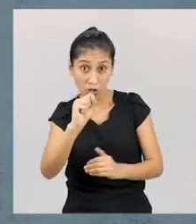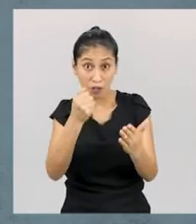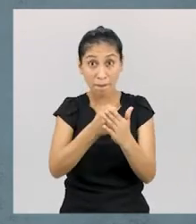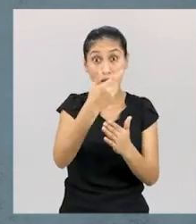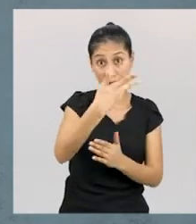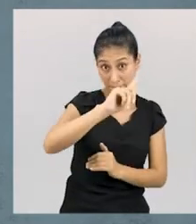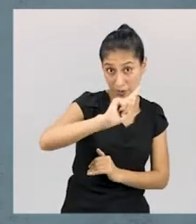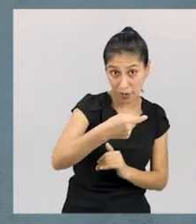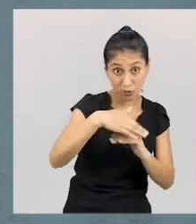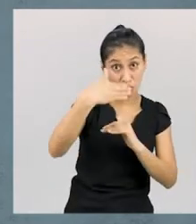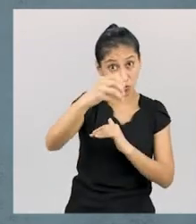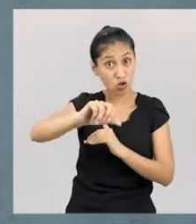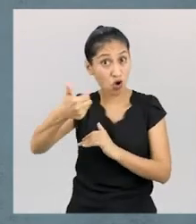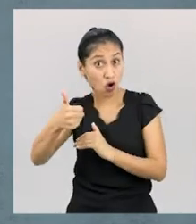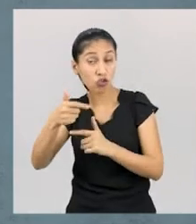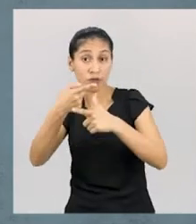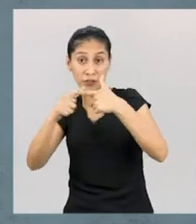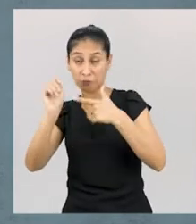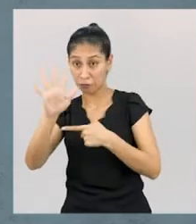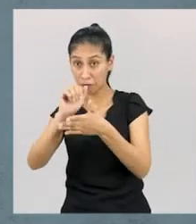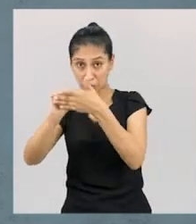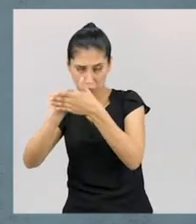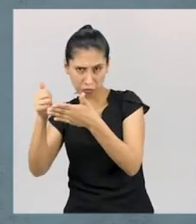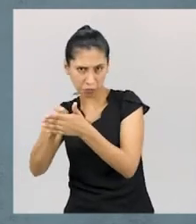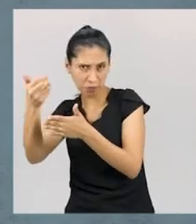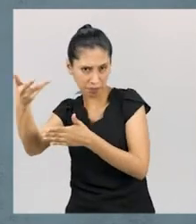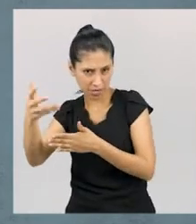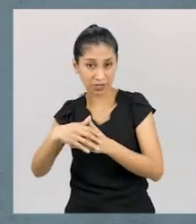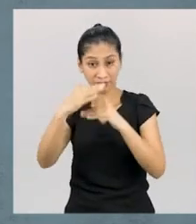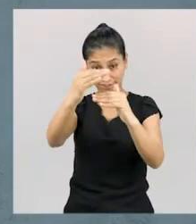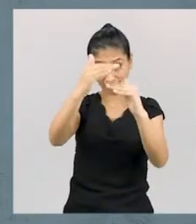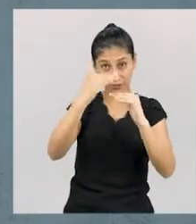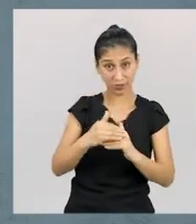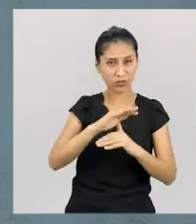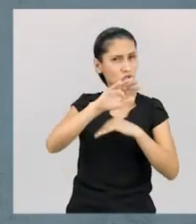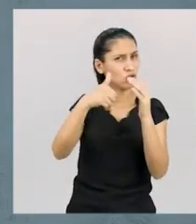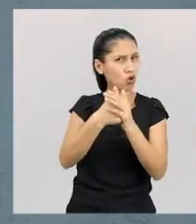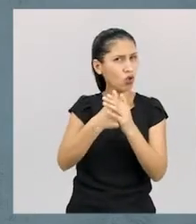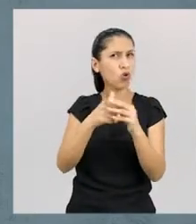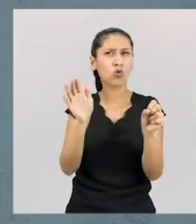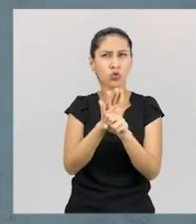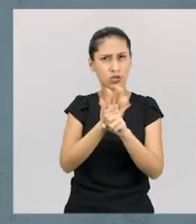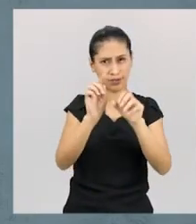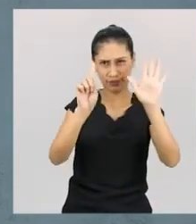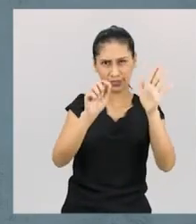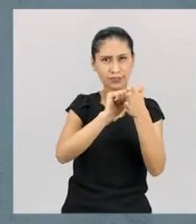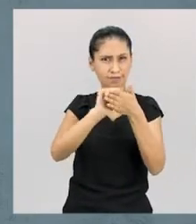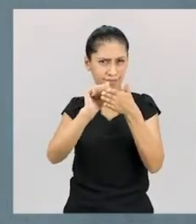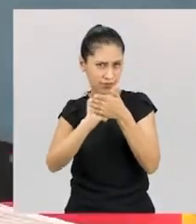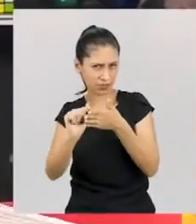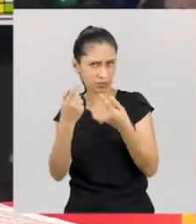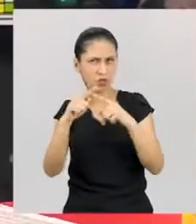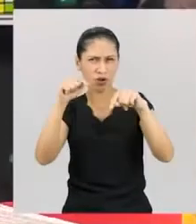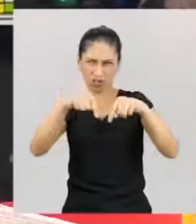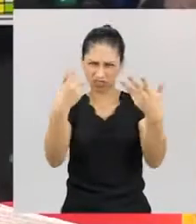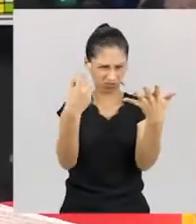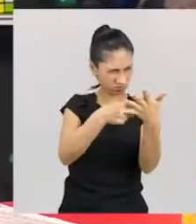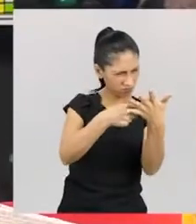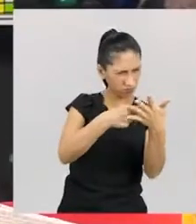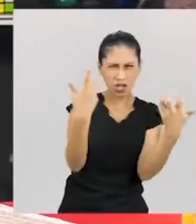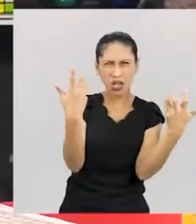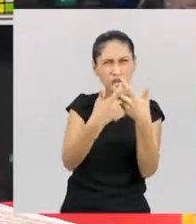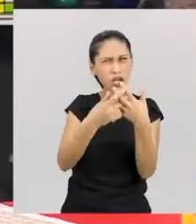dividido entre 5 meses. El total se pagará en 6 meses. ¿Qué conocimiento